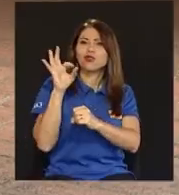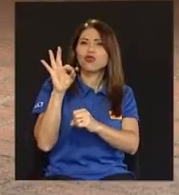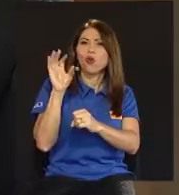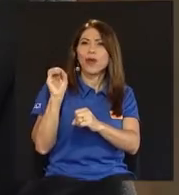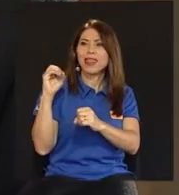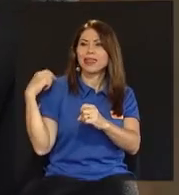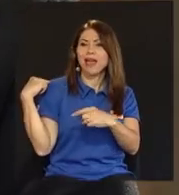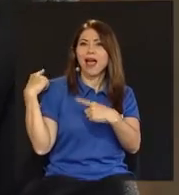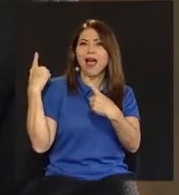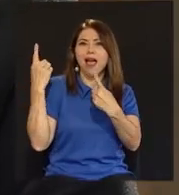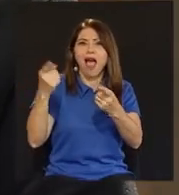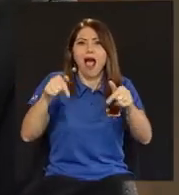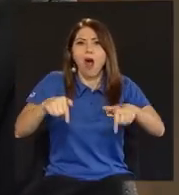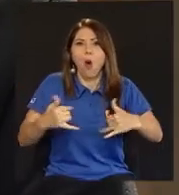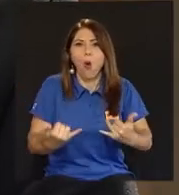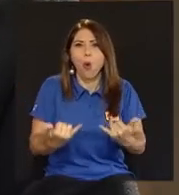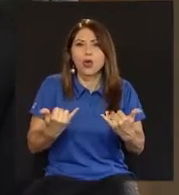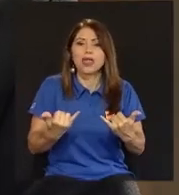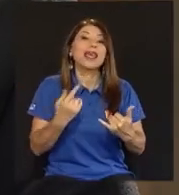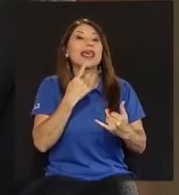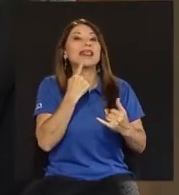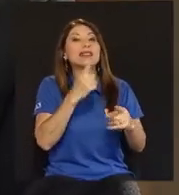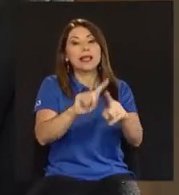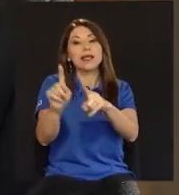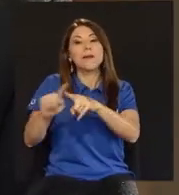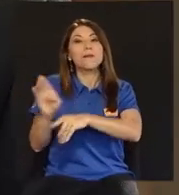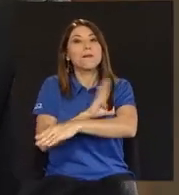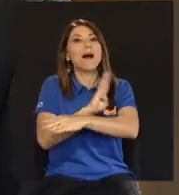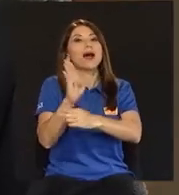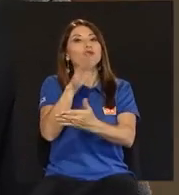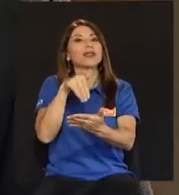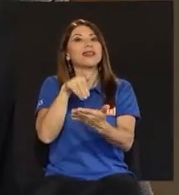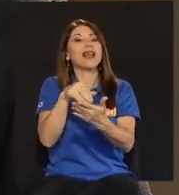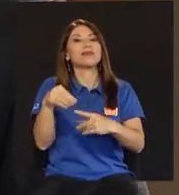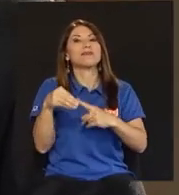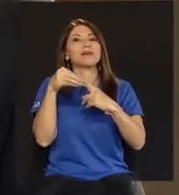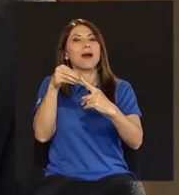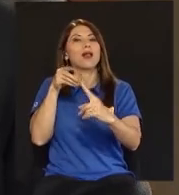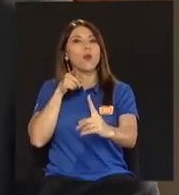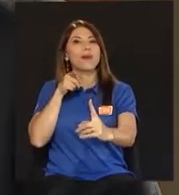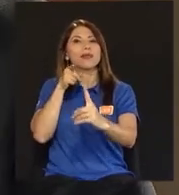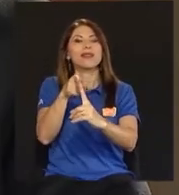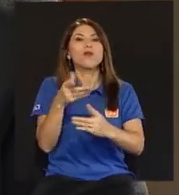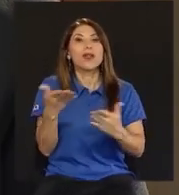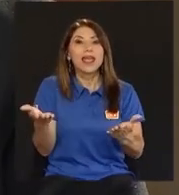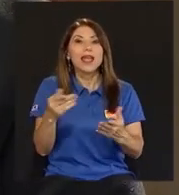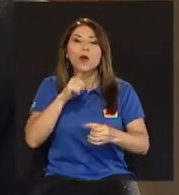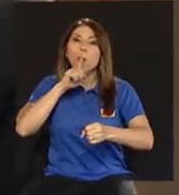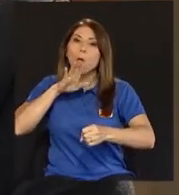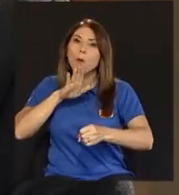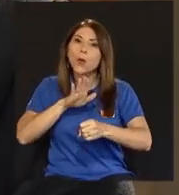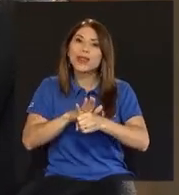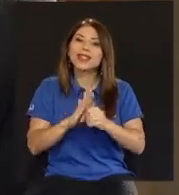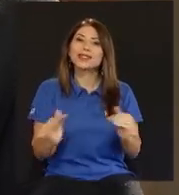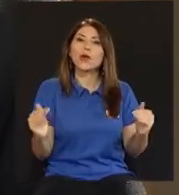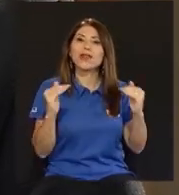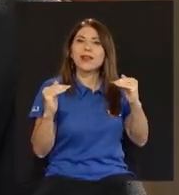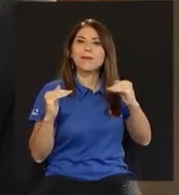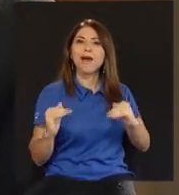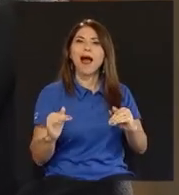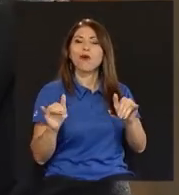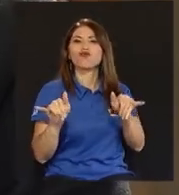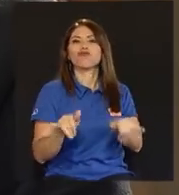hacia hoy, en que los bancos centrales, su principal objetivo es comprometerse a un nivel bajo y estable de inflación, es